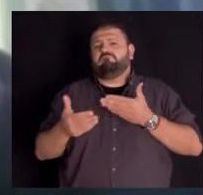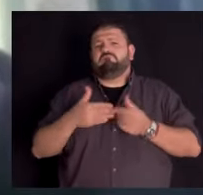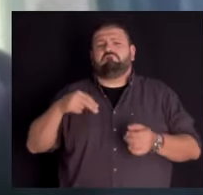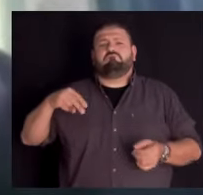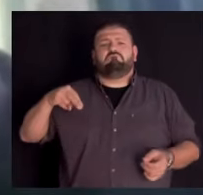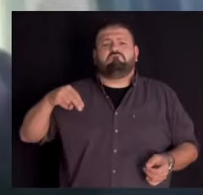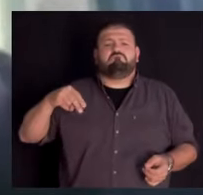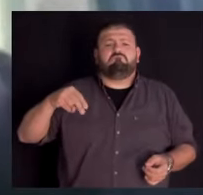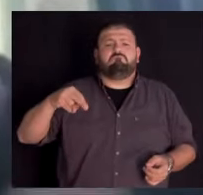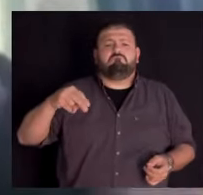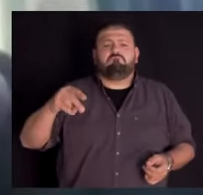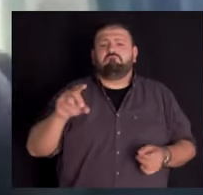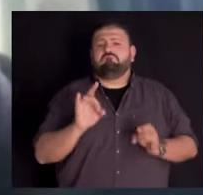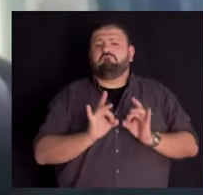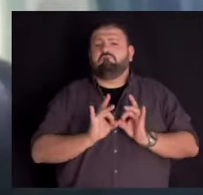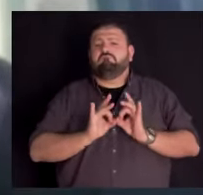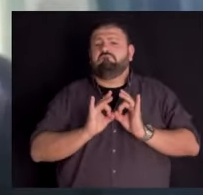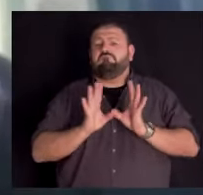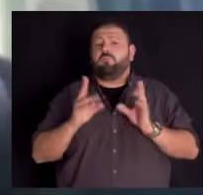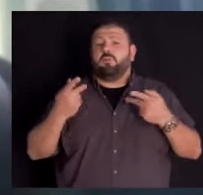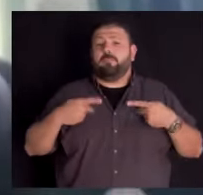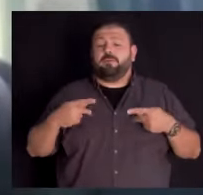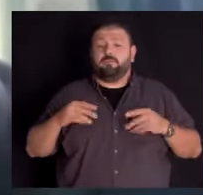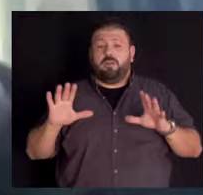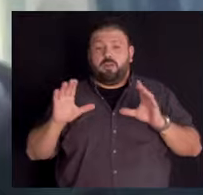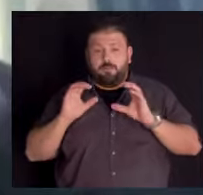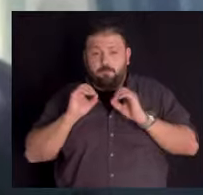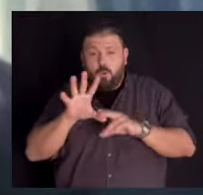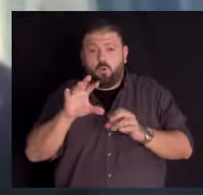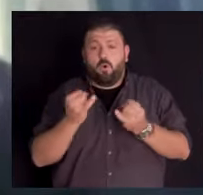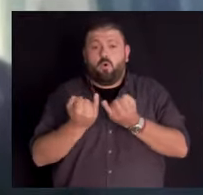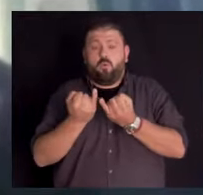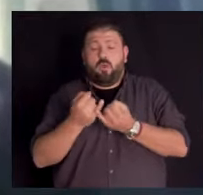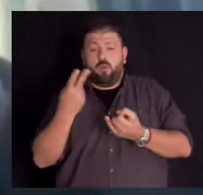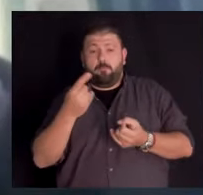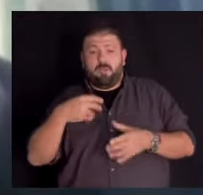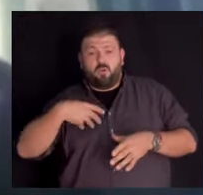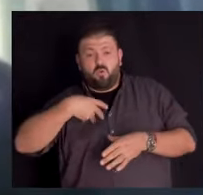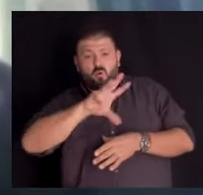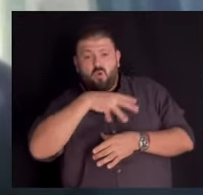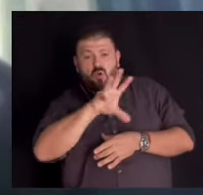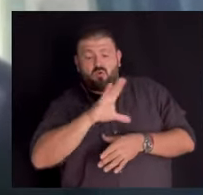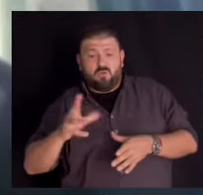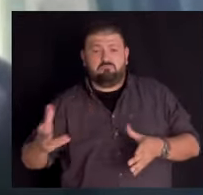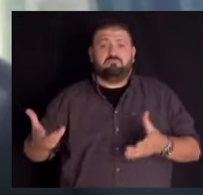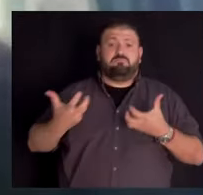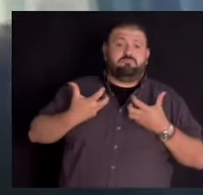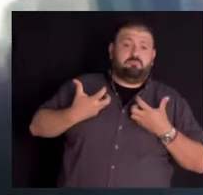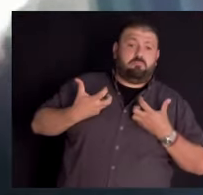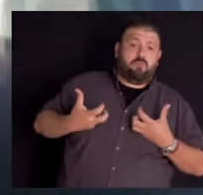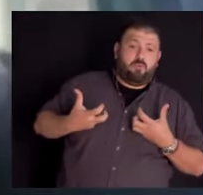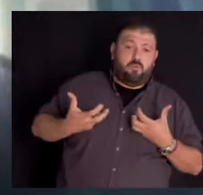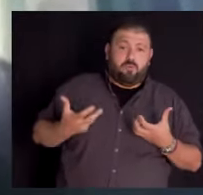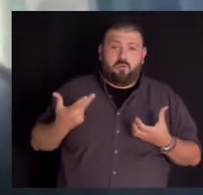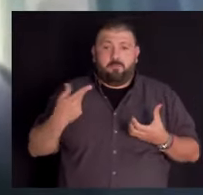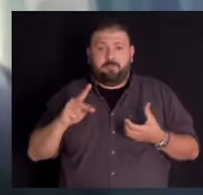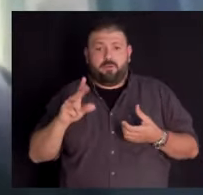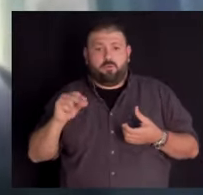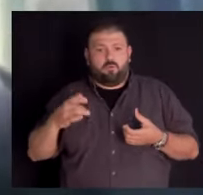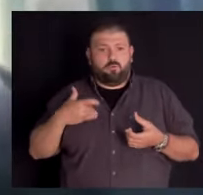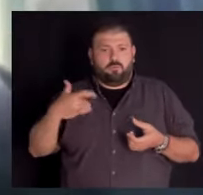momento alguien nos espanta, nos sale un perro así, bravo, ¿sí? No sientes algo en la cabeza.